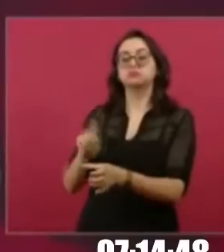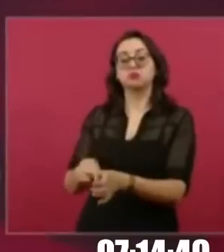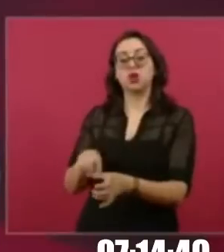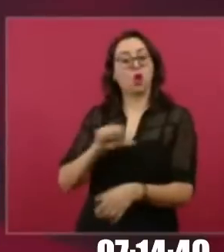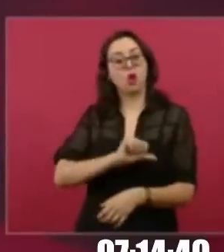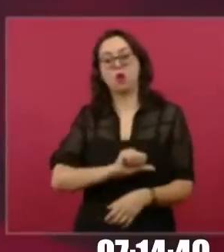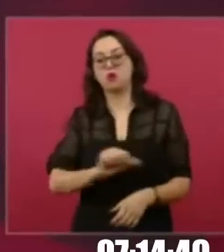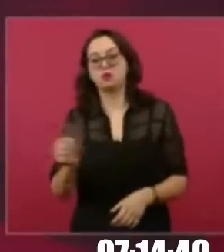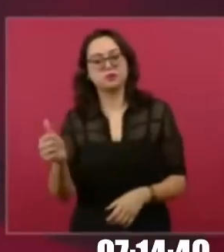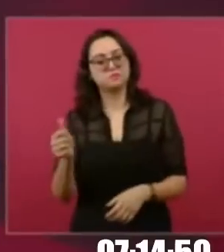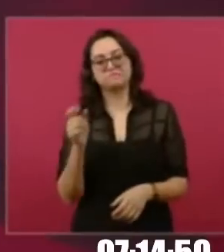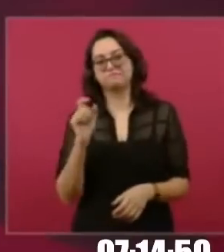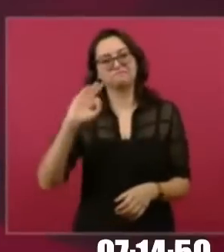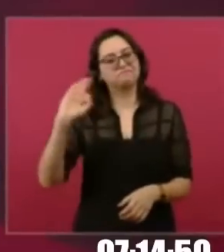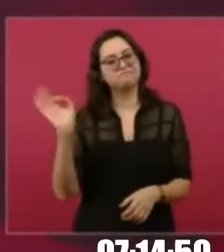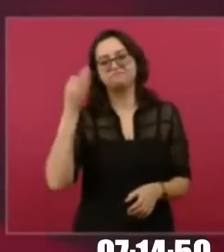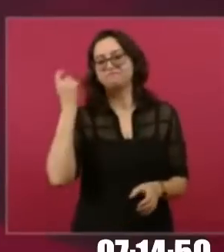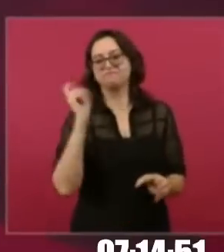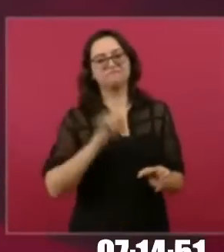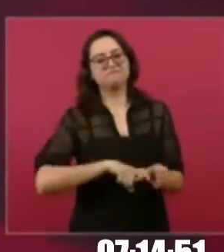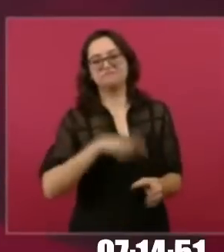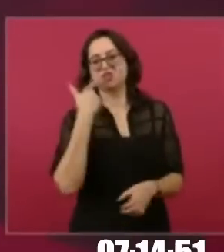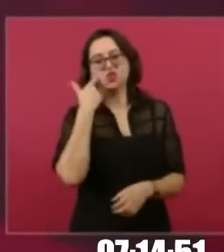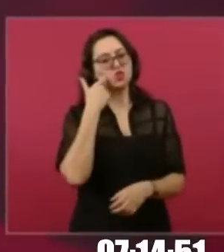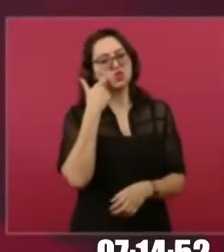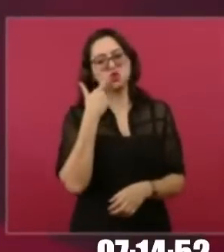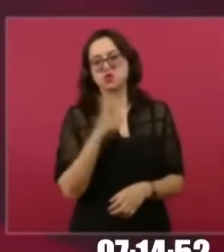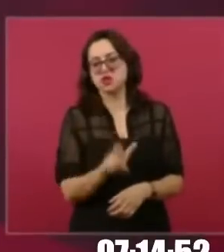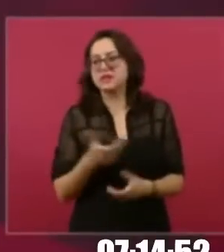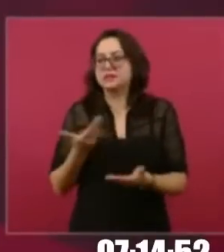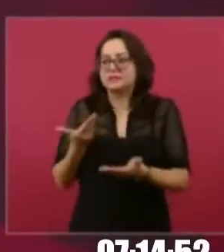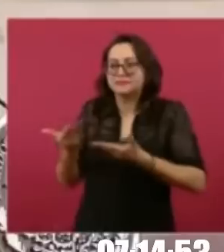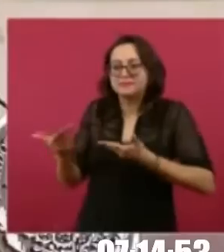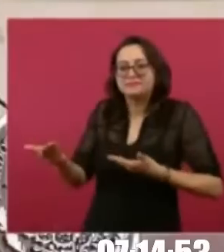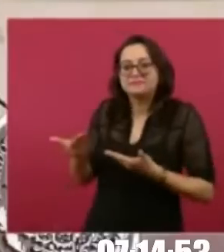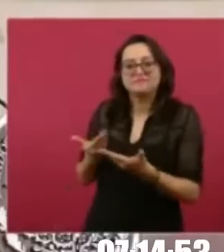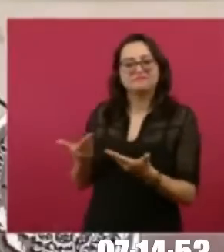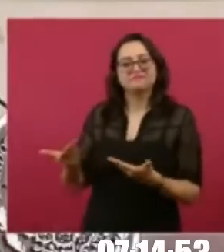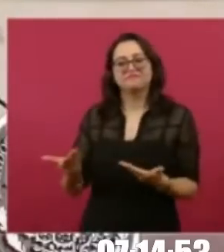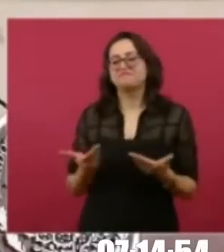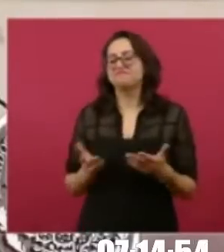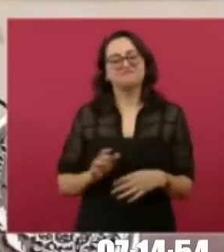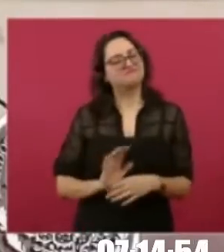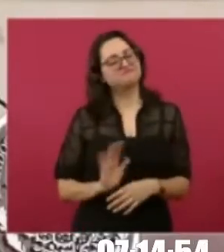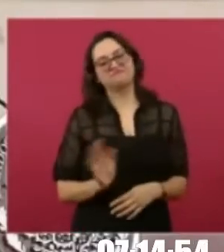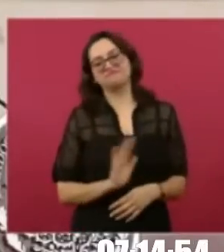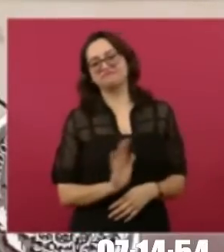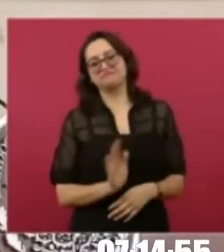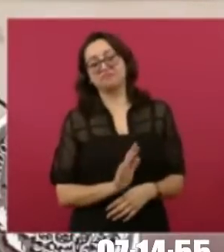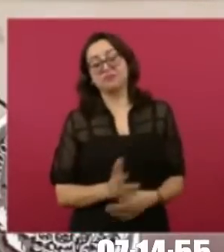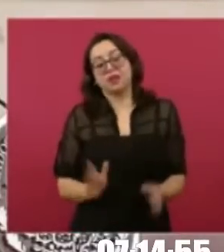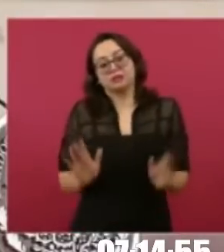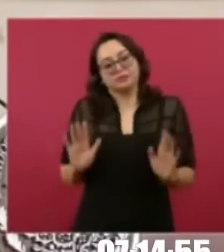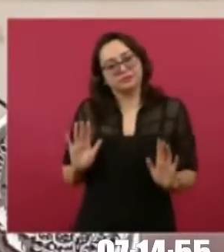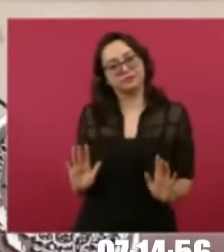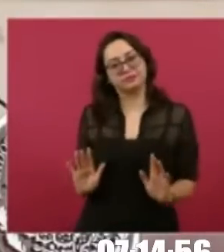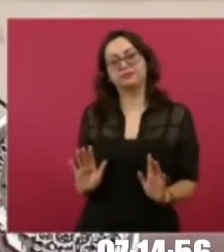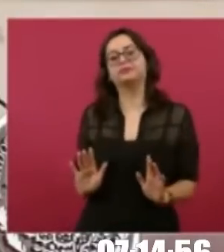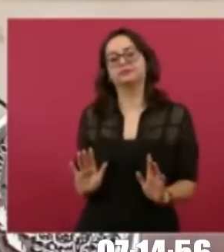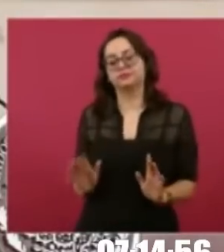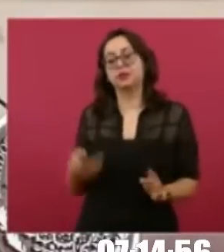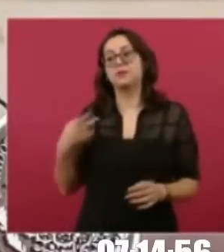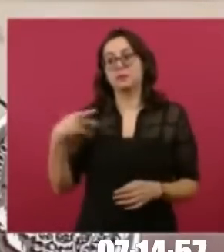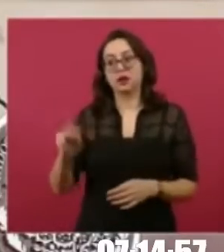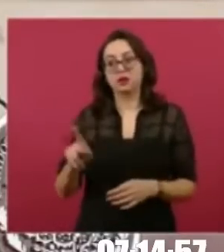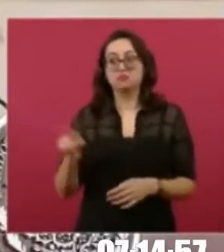estamos comprometidos a que antes de que finalice este año va a estar